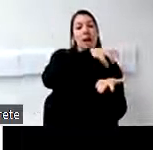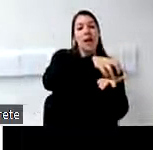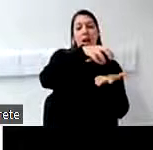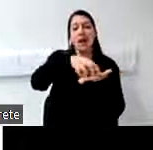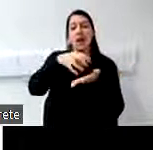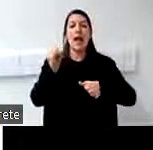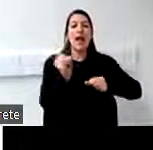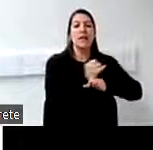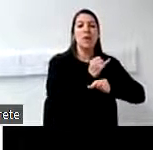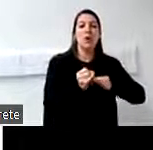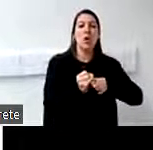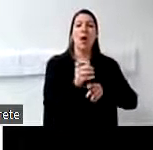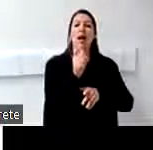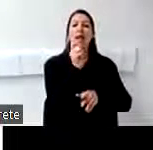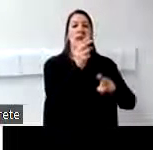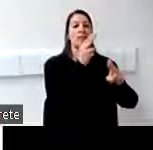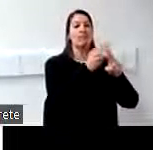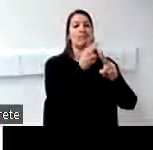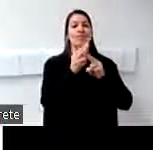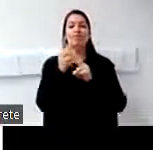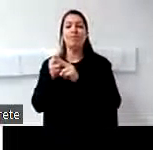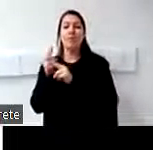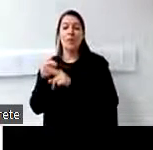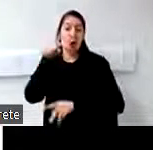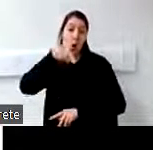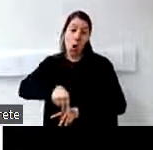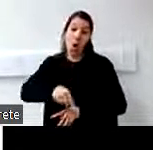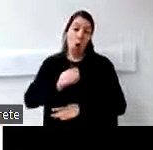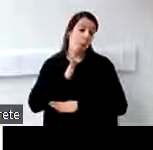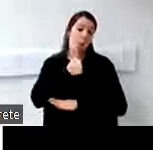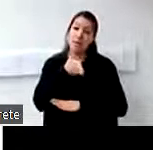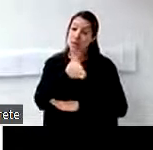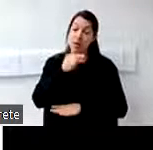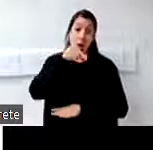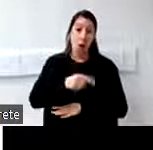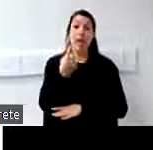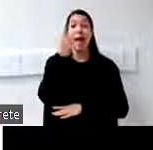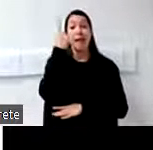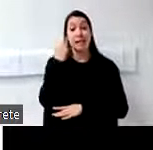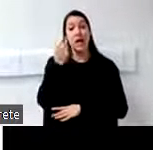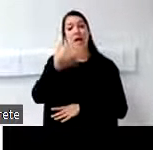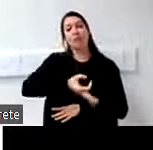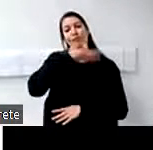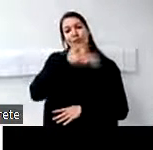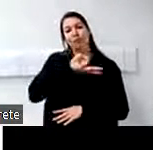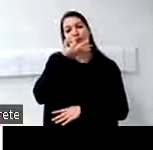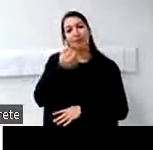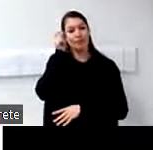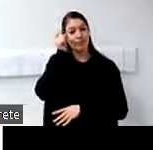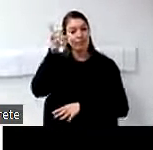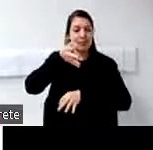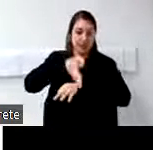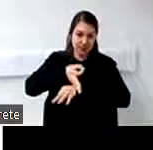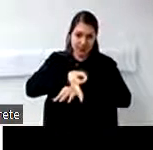y qué personas son las que participaron en esta capacitación. El